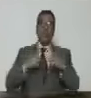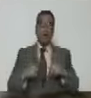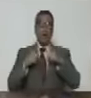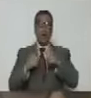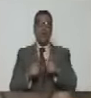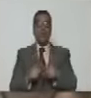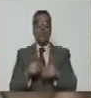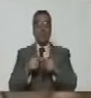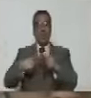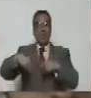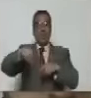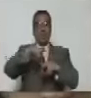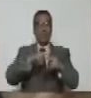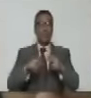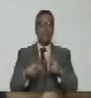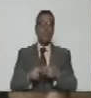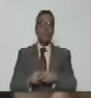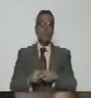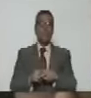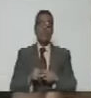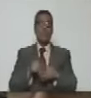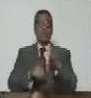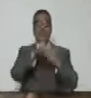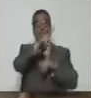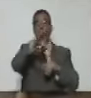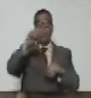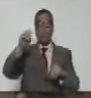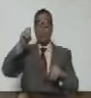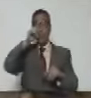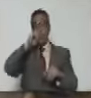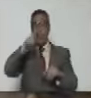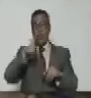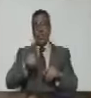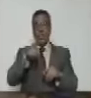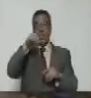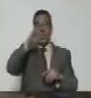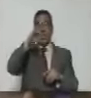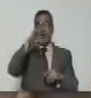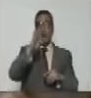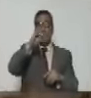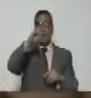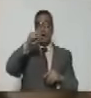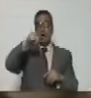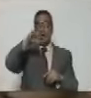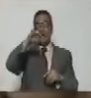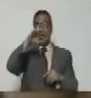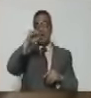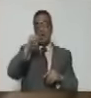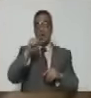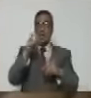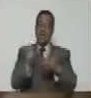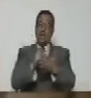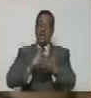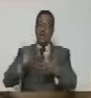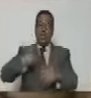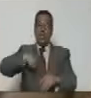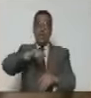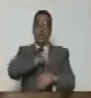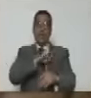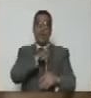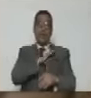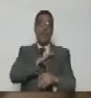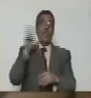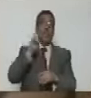oportunidad, en el marco y en el contexto de los 100 años de Ifigenia, esa novela de Teresa de la Parra, una escritora nuestra,